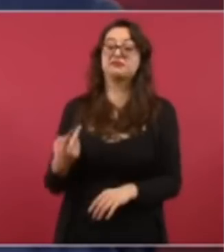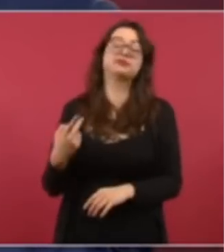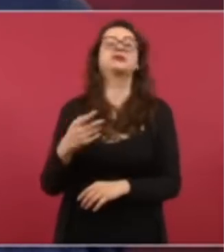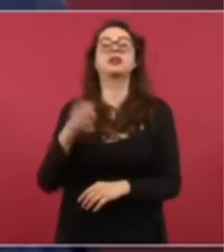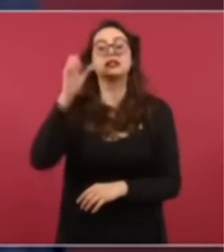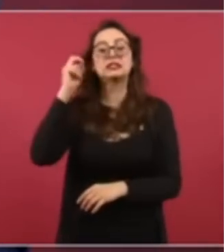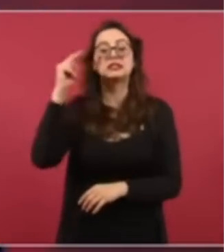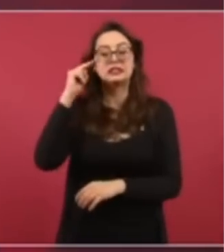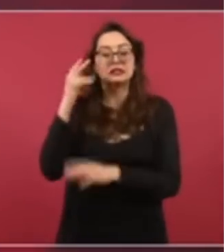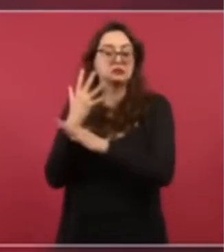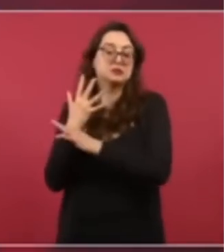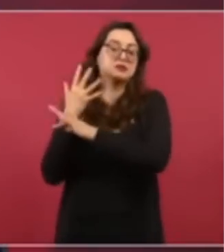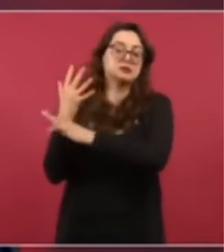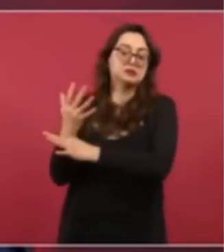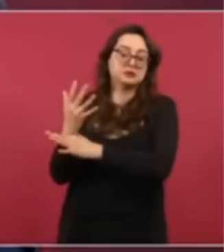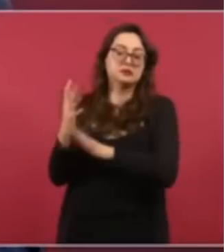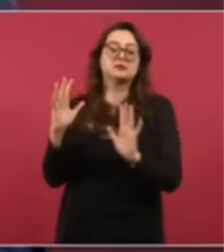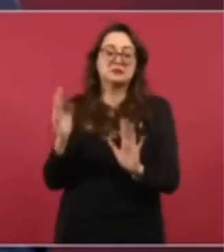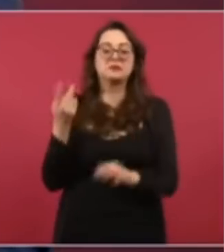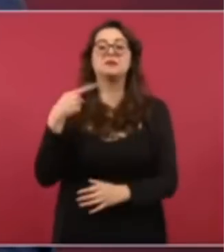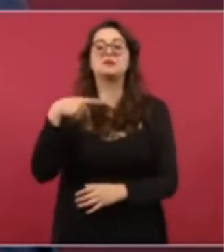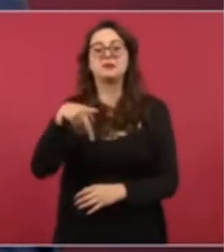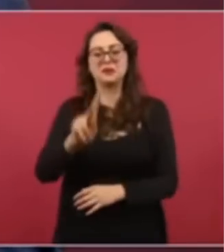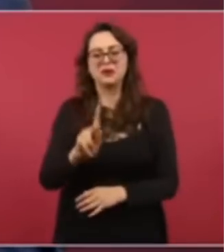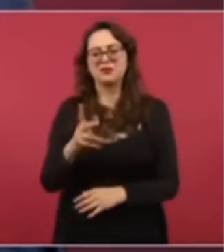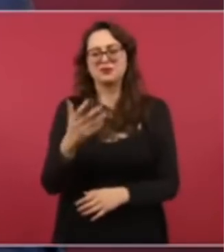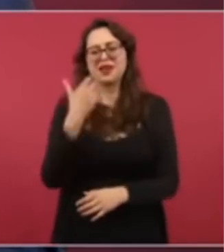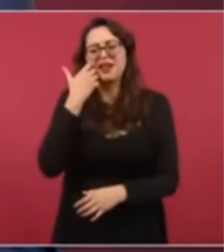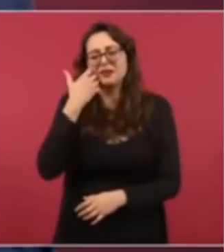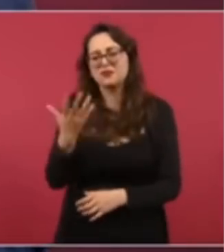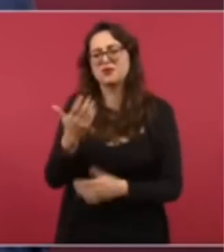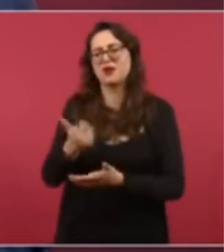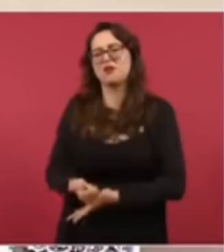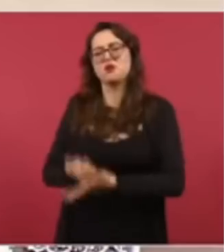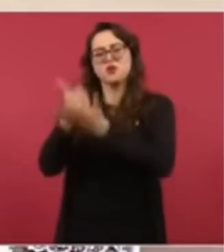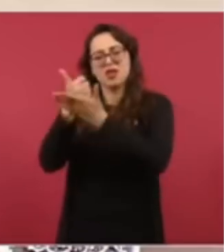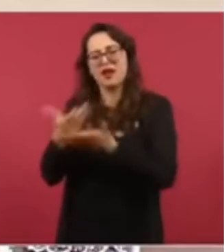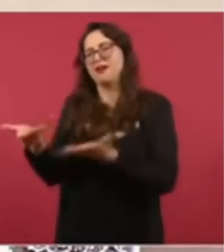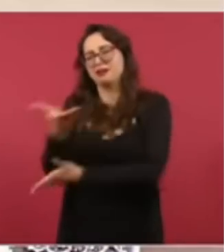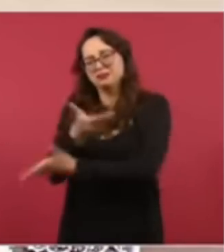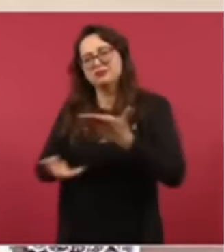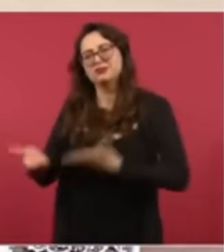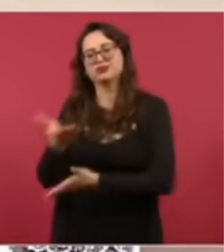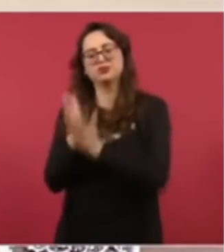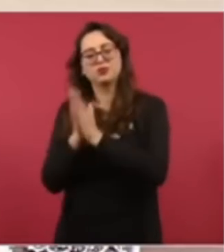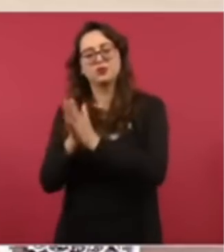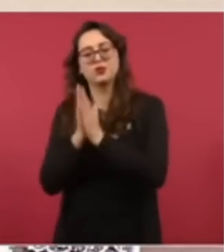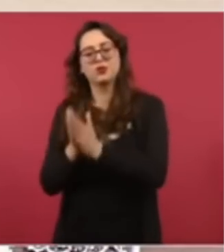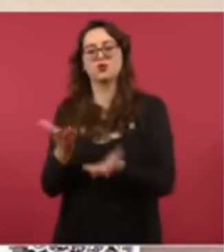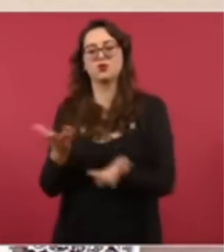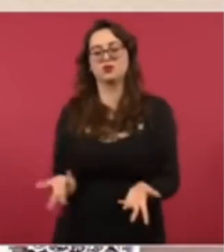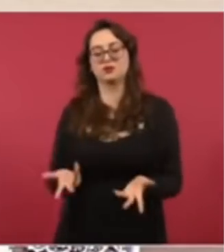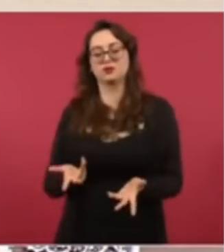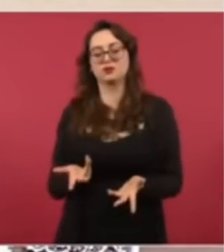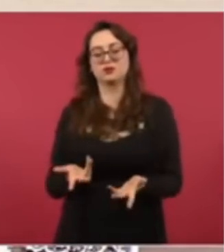de que ayuden, o sea, porque llevamos buena relación con todos los gobiernos del mundo. Entonces,